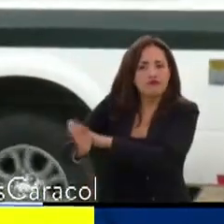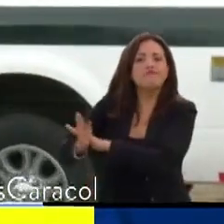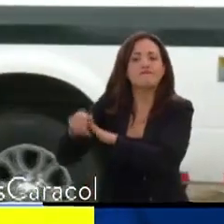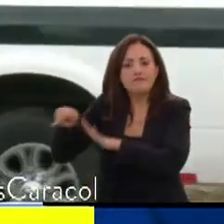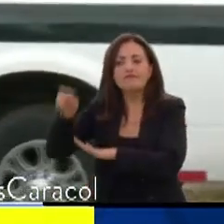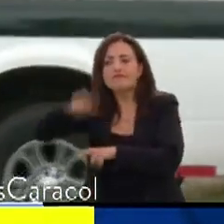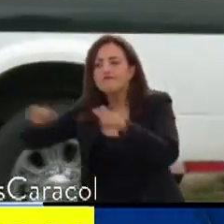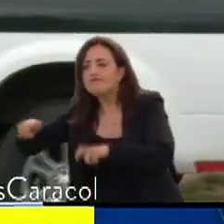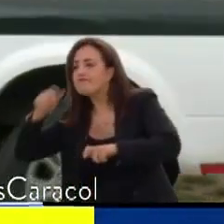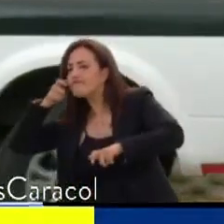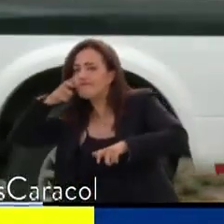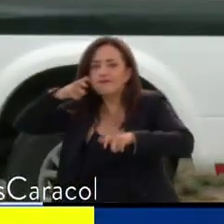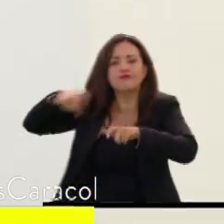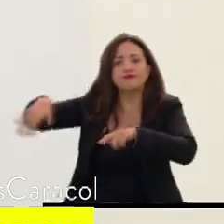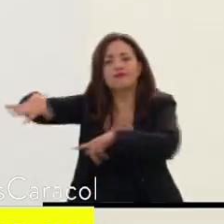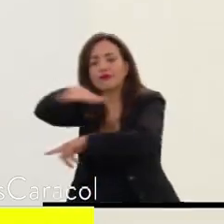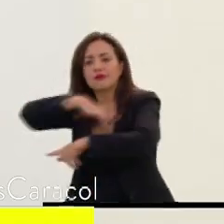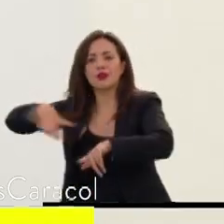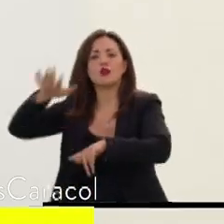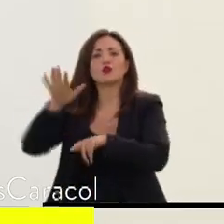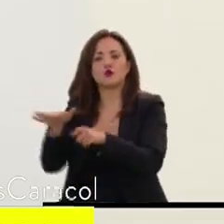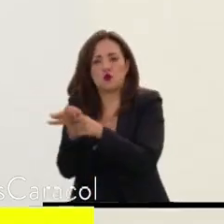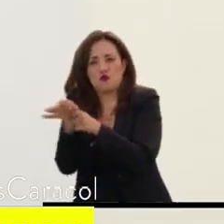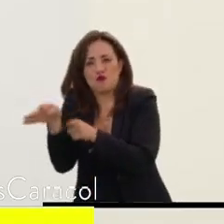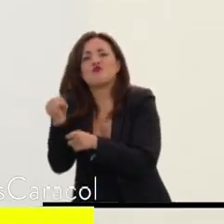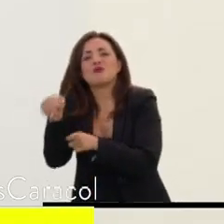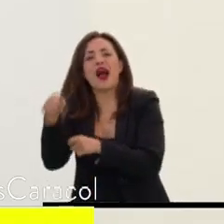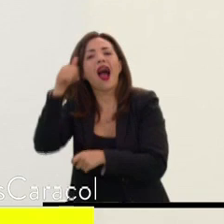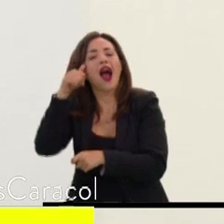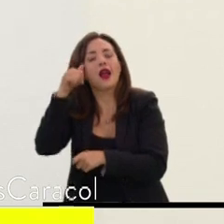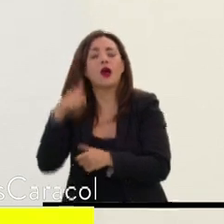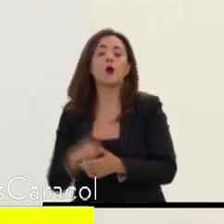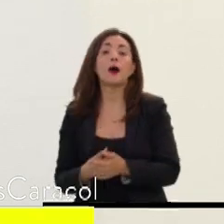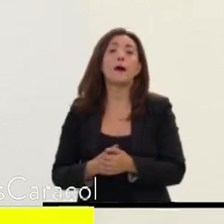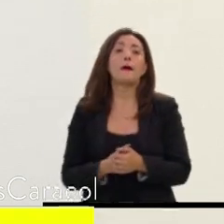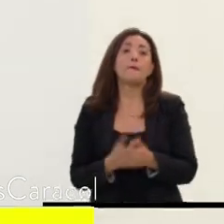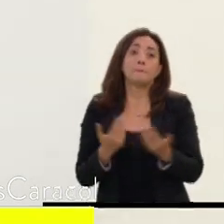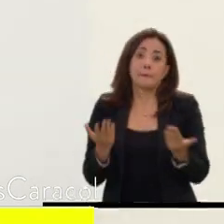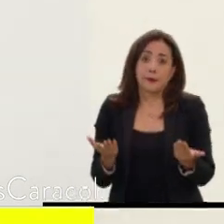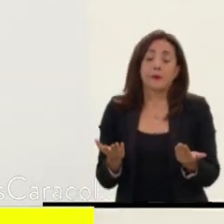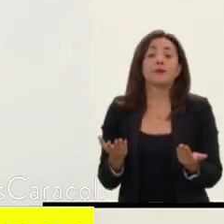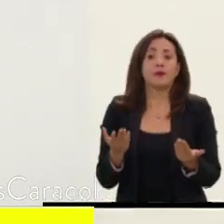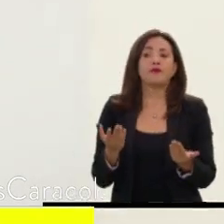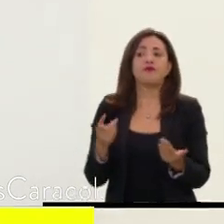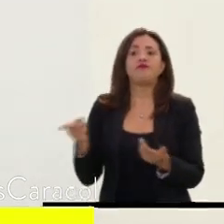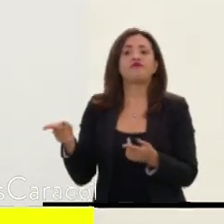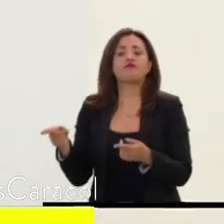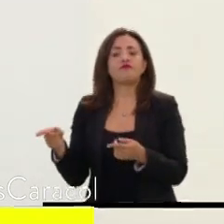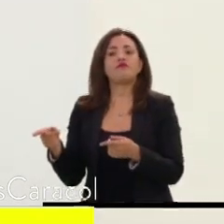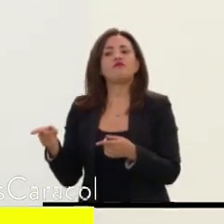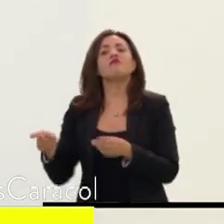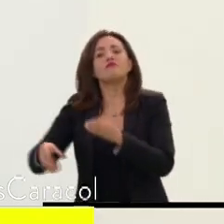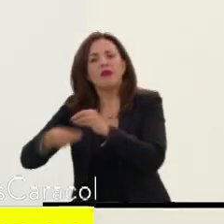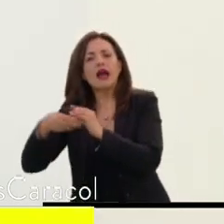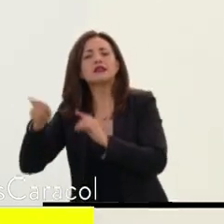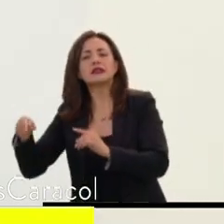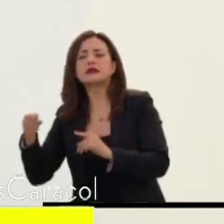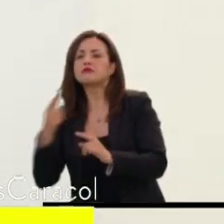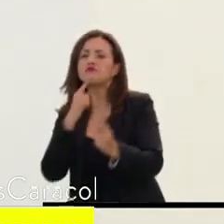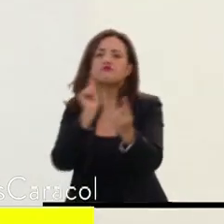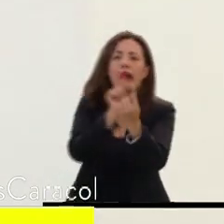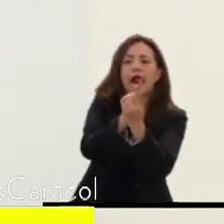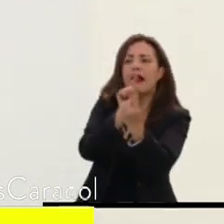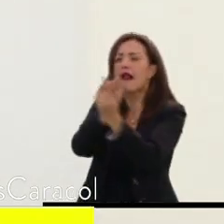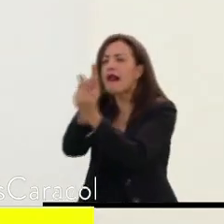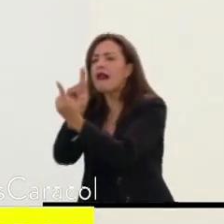en este sector del municipio de Arauca. También buscan hablar con testigos para